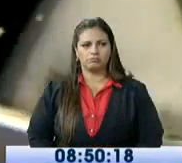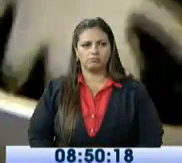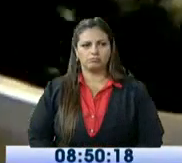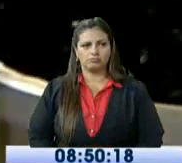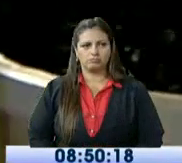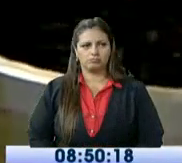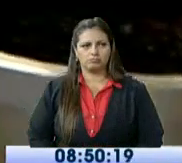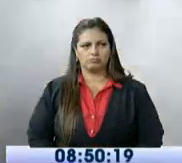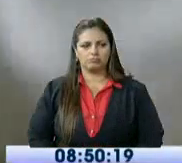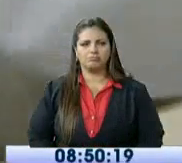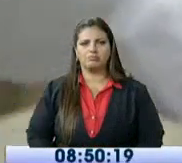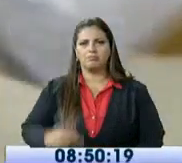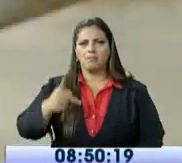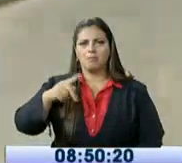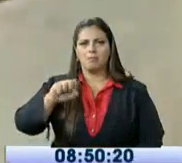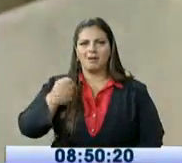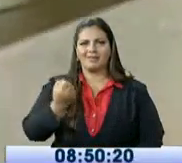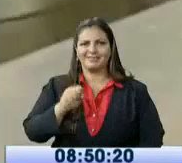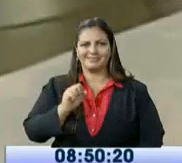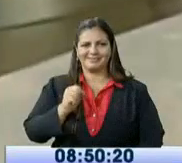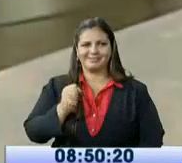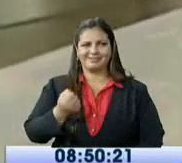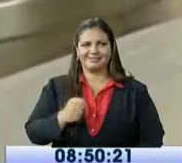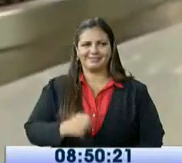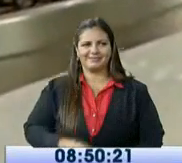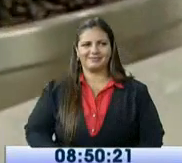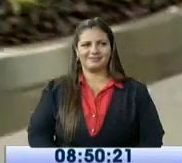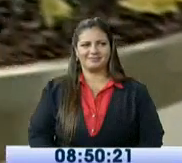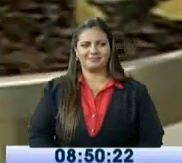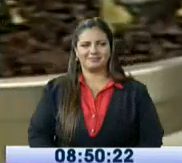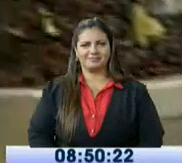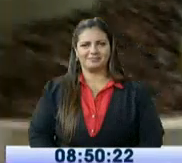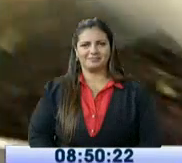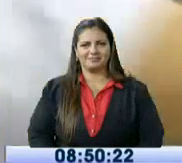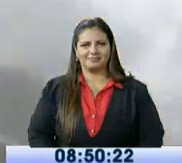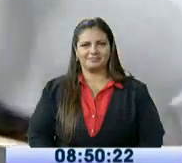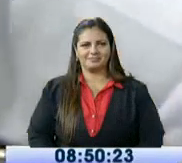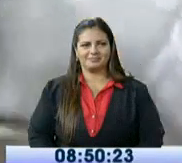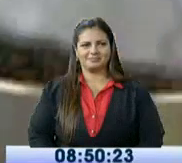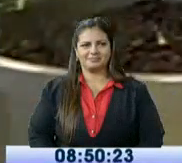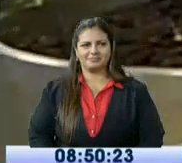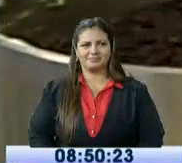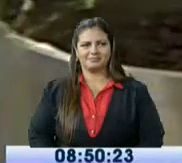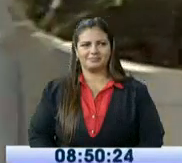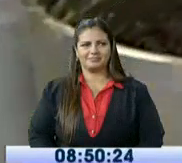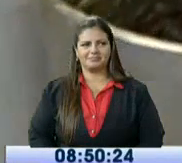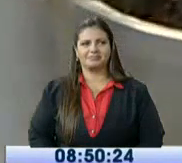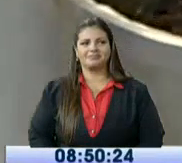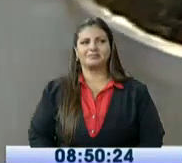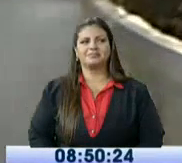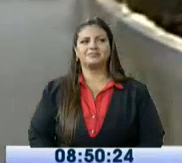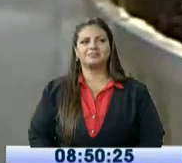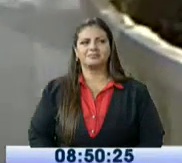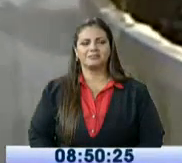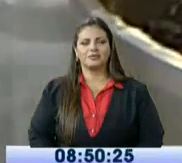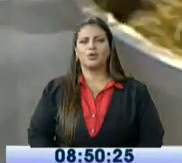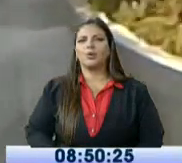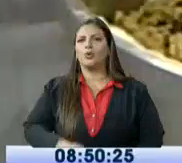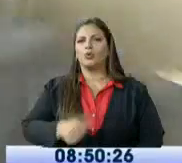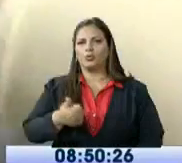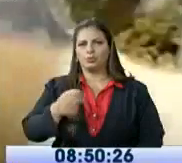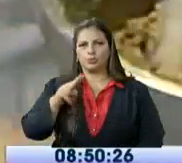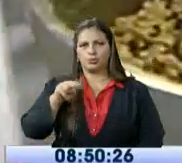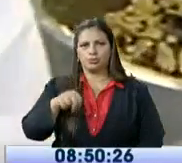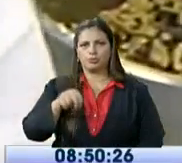Ahí le pusimos las pasas. ¿Listo? Ahora, don Antonio, ahora mezclamos. Sí. Ah, tiene que ser todo en seco. Nueces.